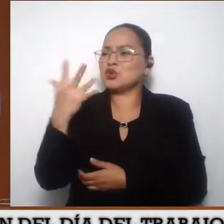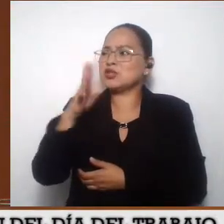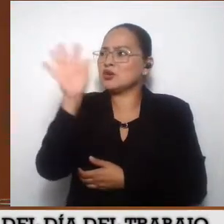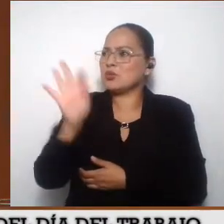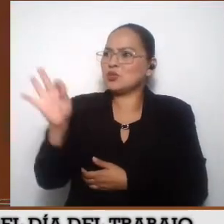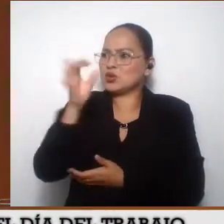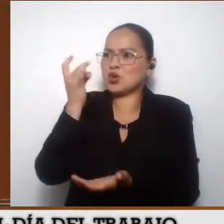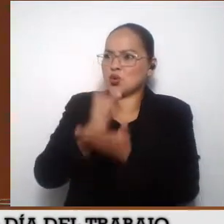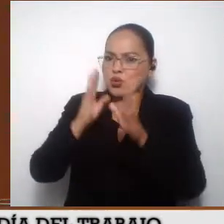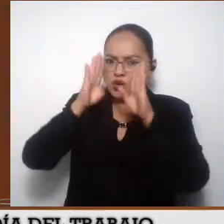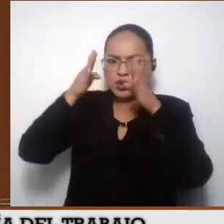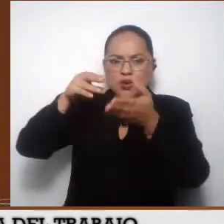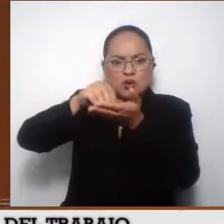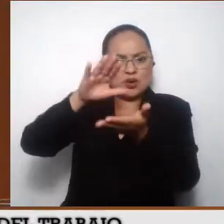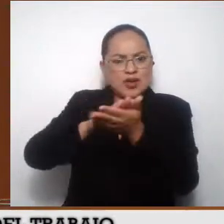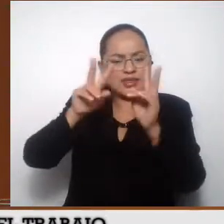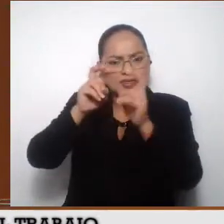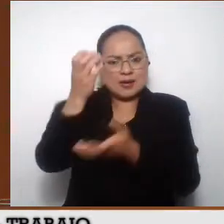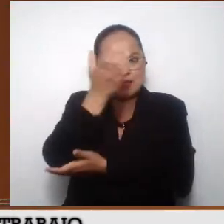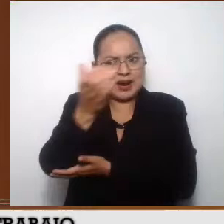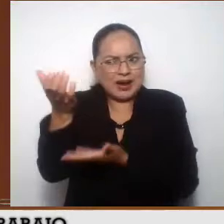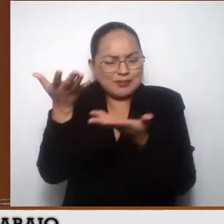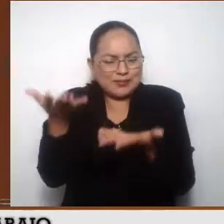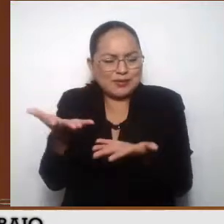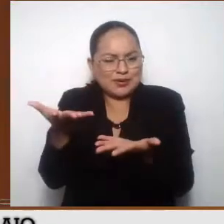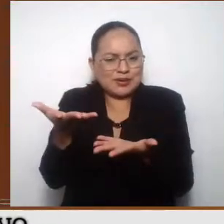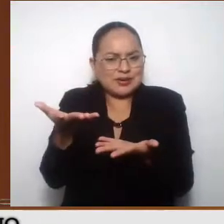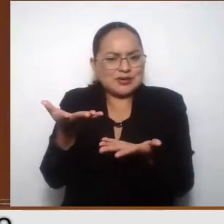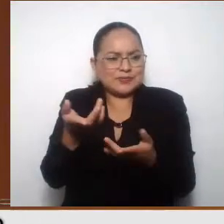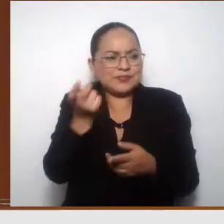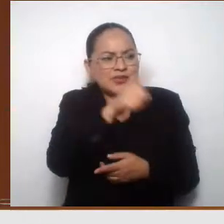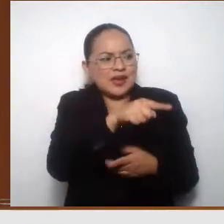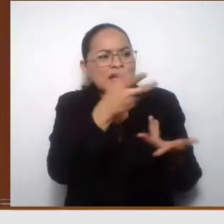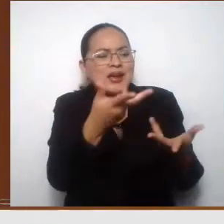trabajadores registrados en la área agrícola, pues no nos dan las cuentas.